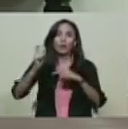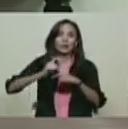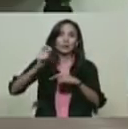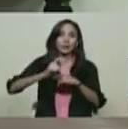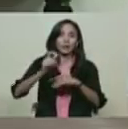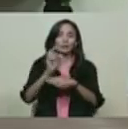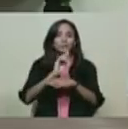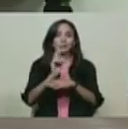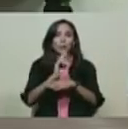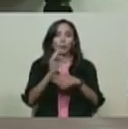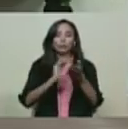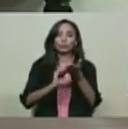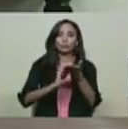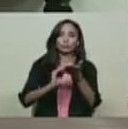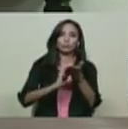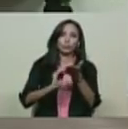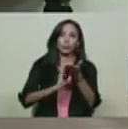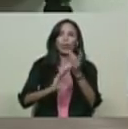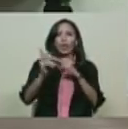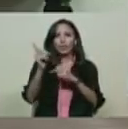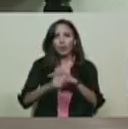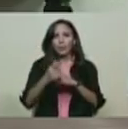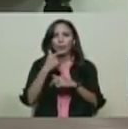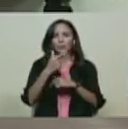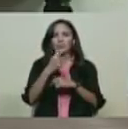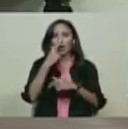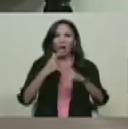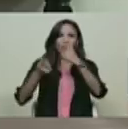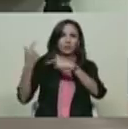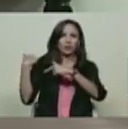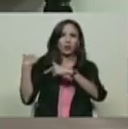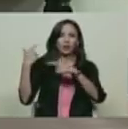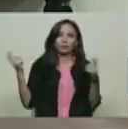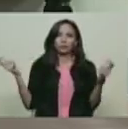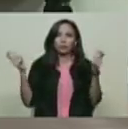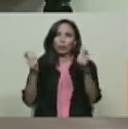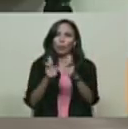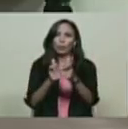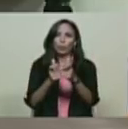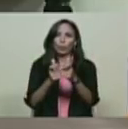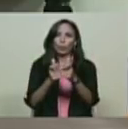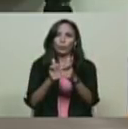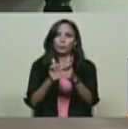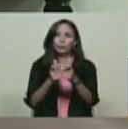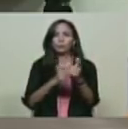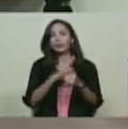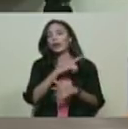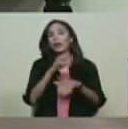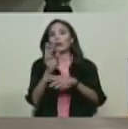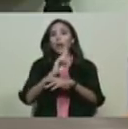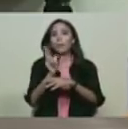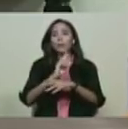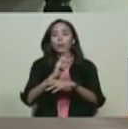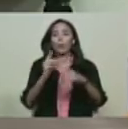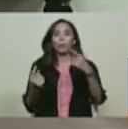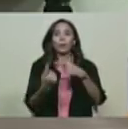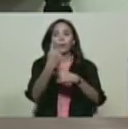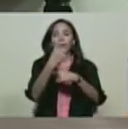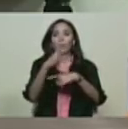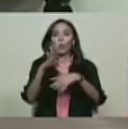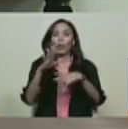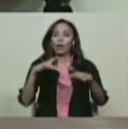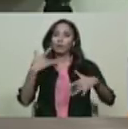también, como decía ayer en el cuartel de la montaña, cuando fuimos ayer a activar las primeras